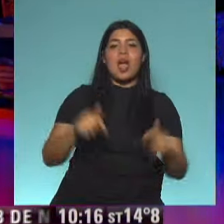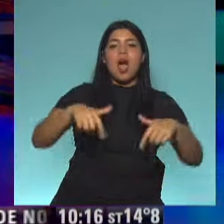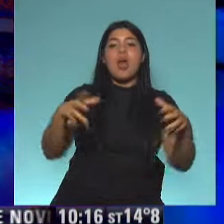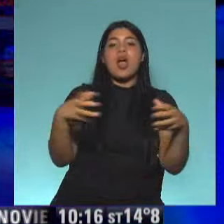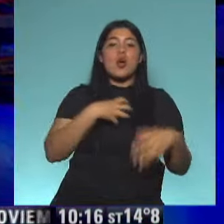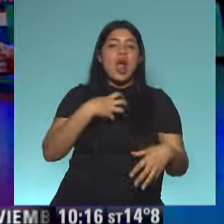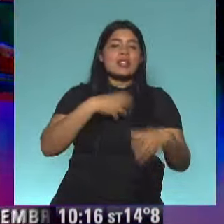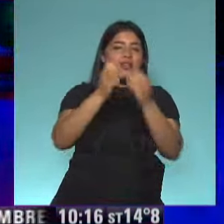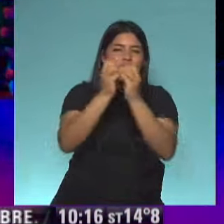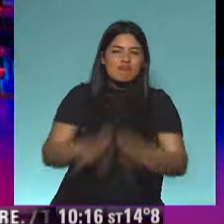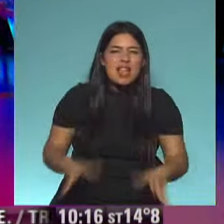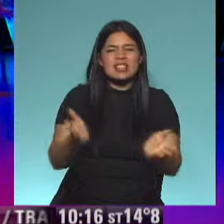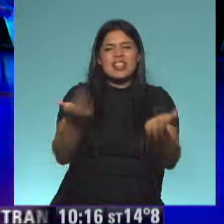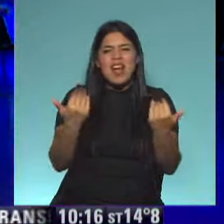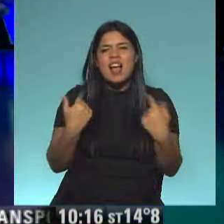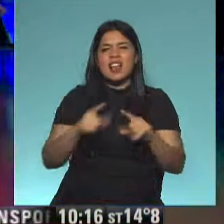clase!